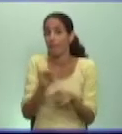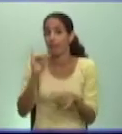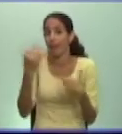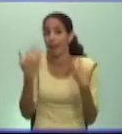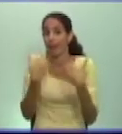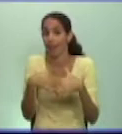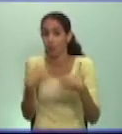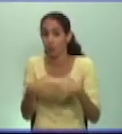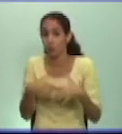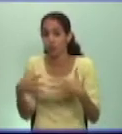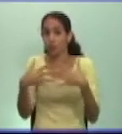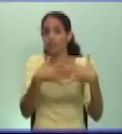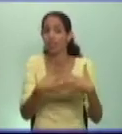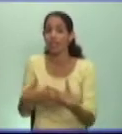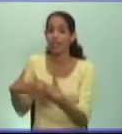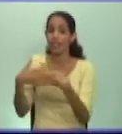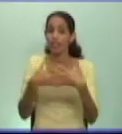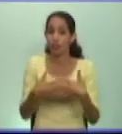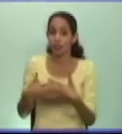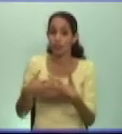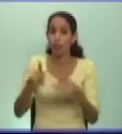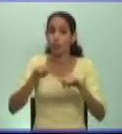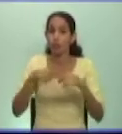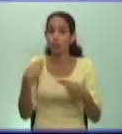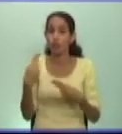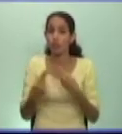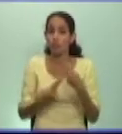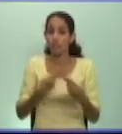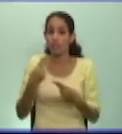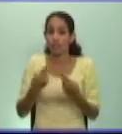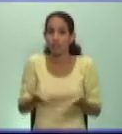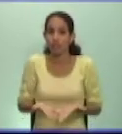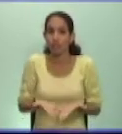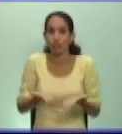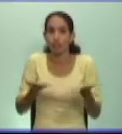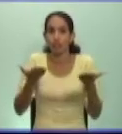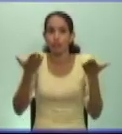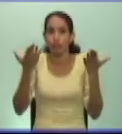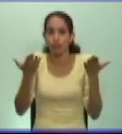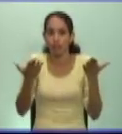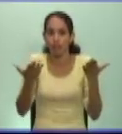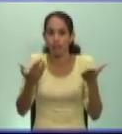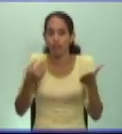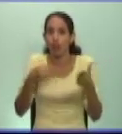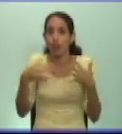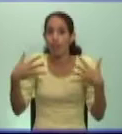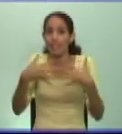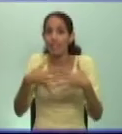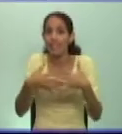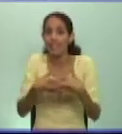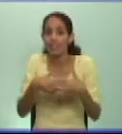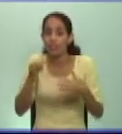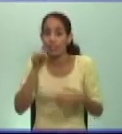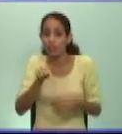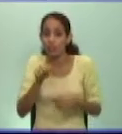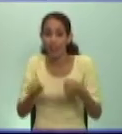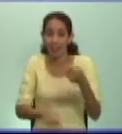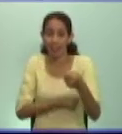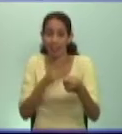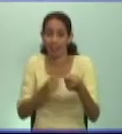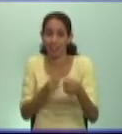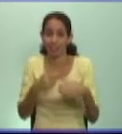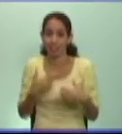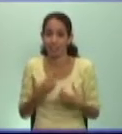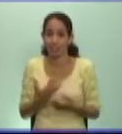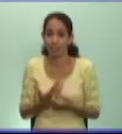el fortalecimiento, porque se va a desarrollar una gran industria vinculada a la guerra, la industria bélica. Y el hecho de que